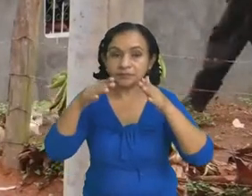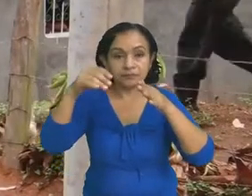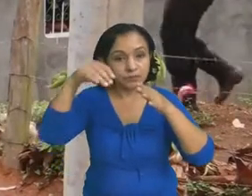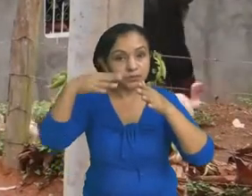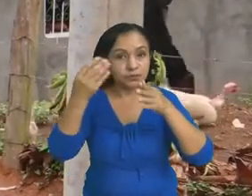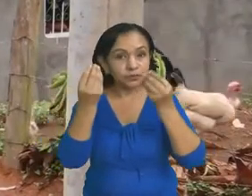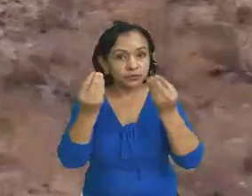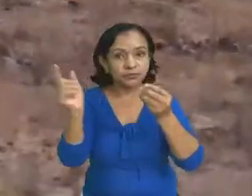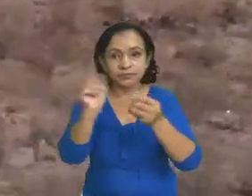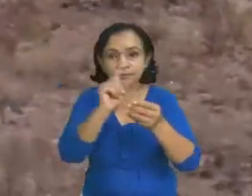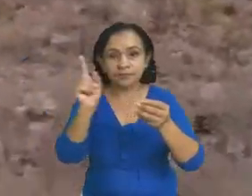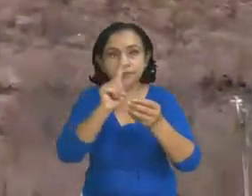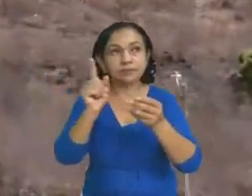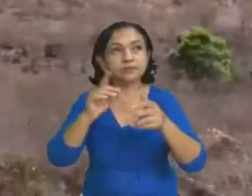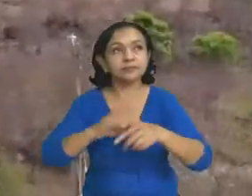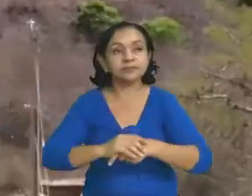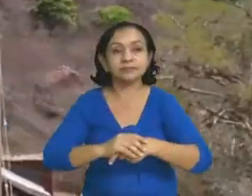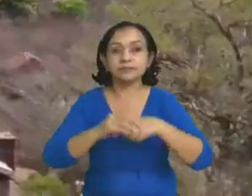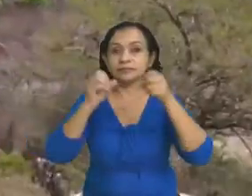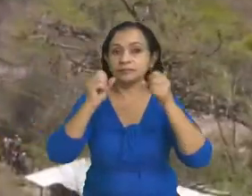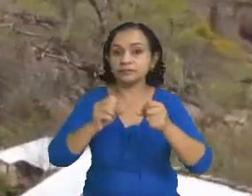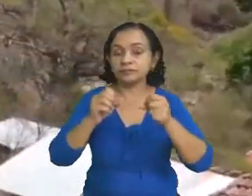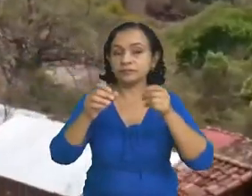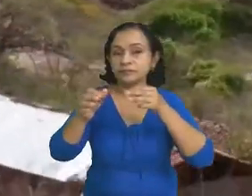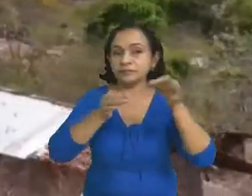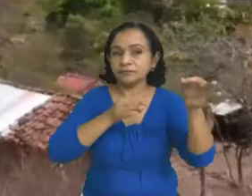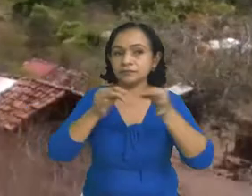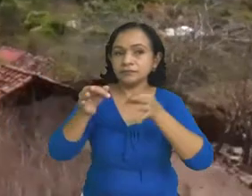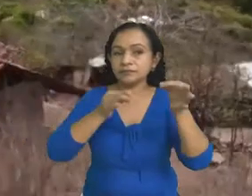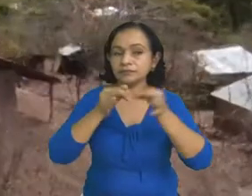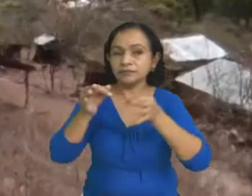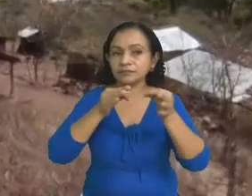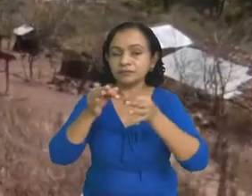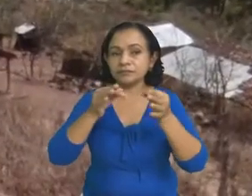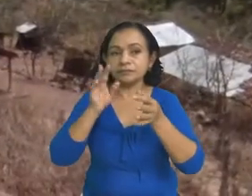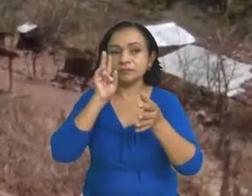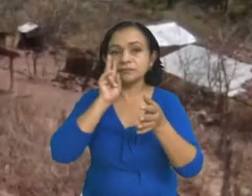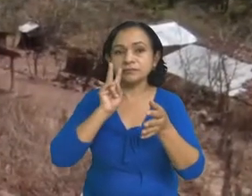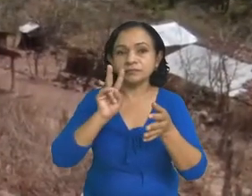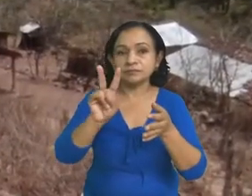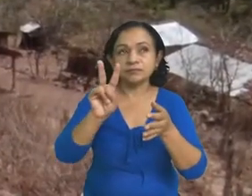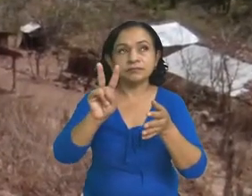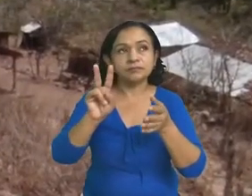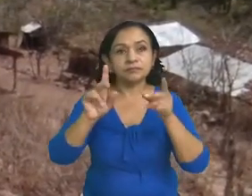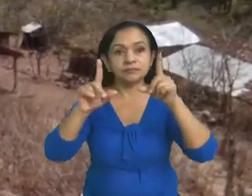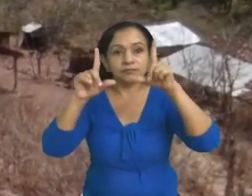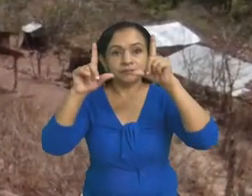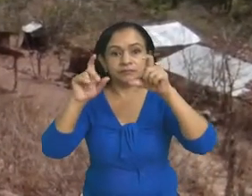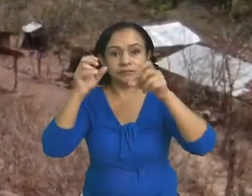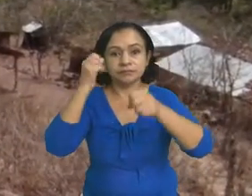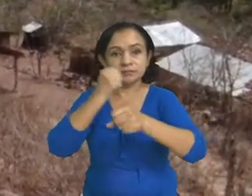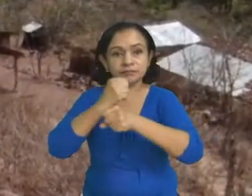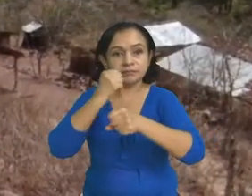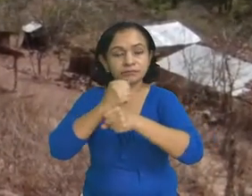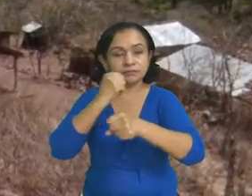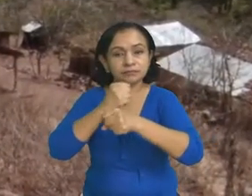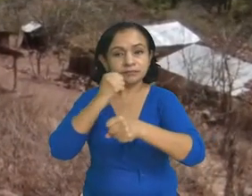pues. Claro que sí, compañero, pues dentro de esa dinámica veíamos en pantalla una lámina de trabajo,